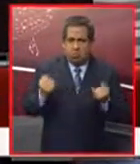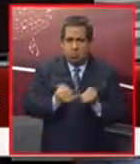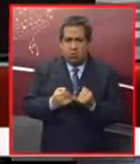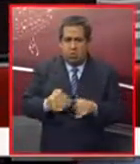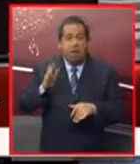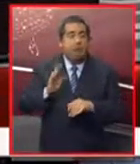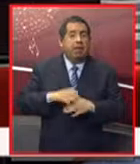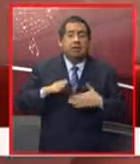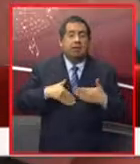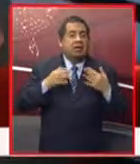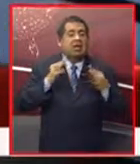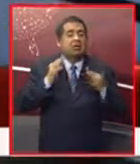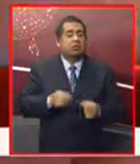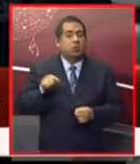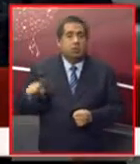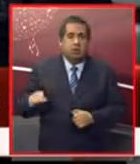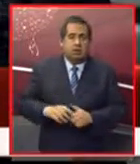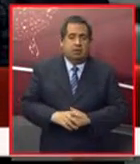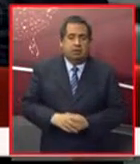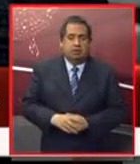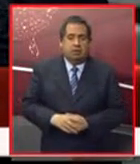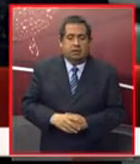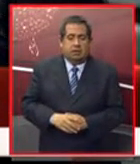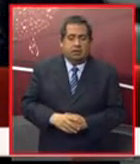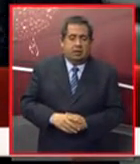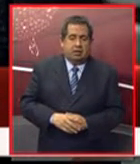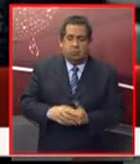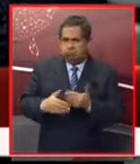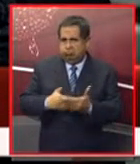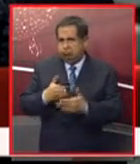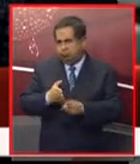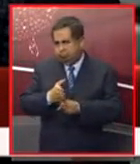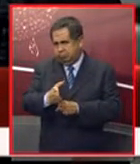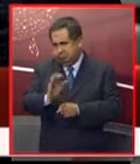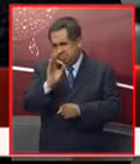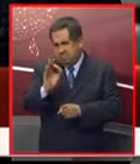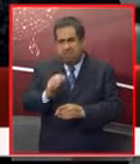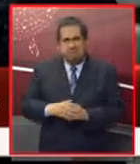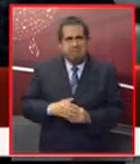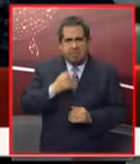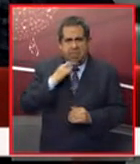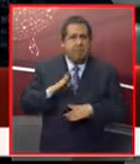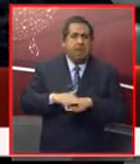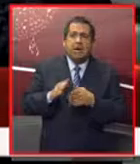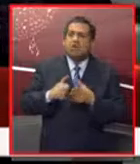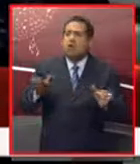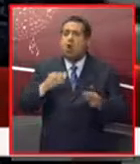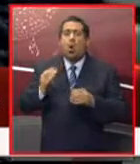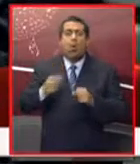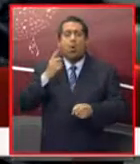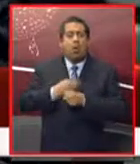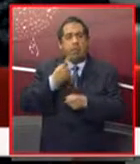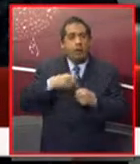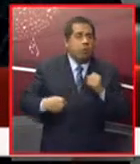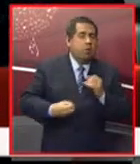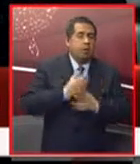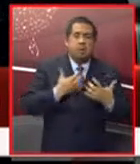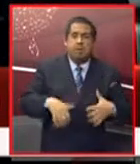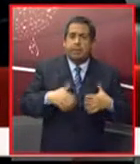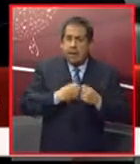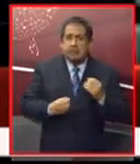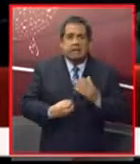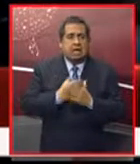más confiable. Se da un gran paso en la dirección correcta, pues se amplían las oportunidades para los emprendedores, se